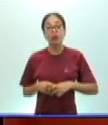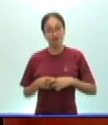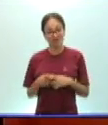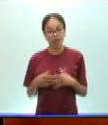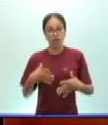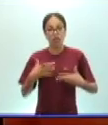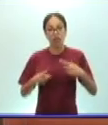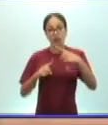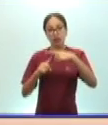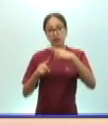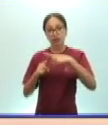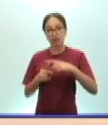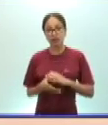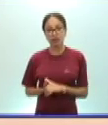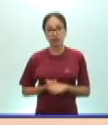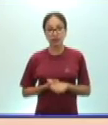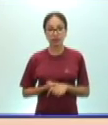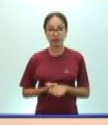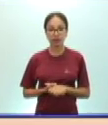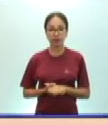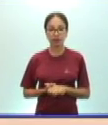independiente.